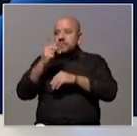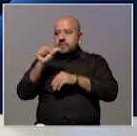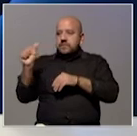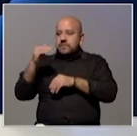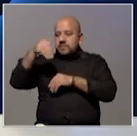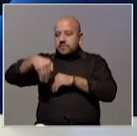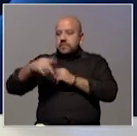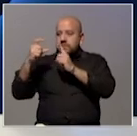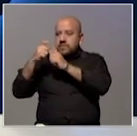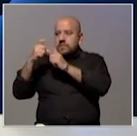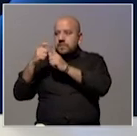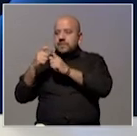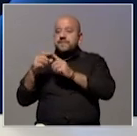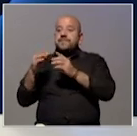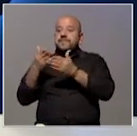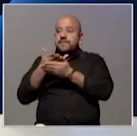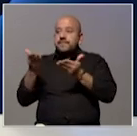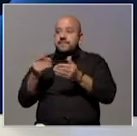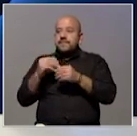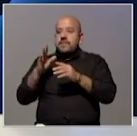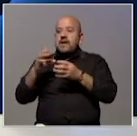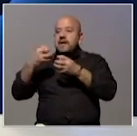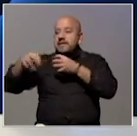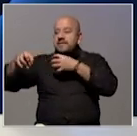que es la pre clasificador